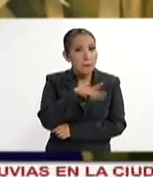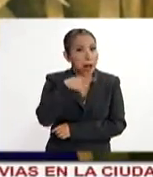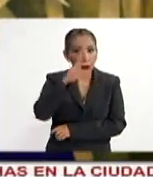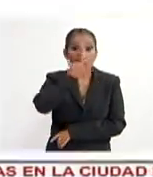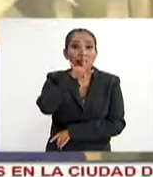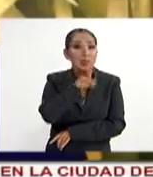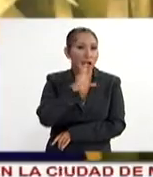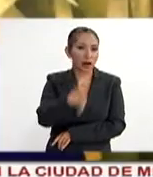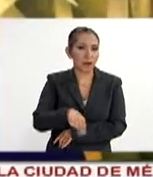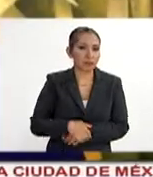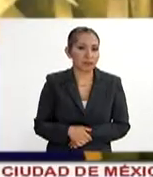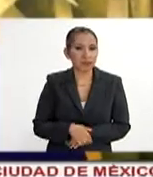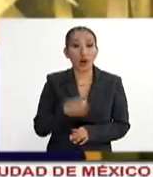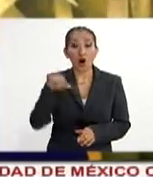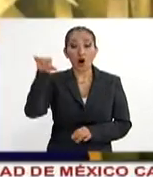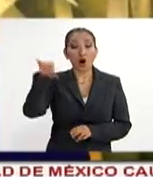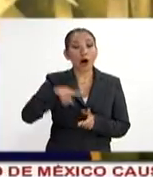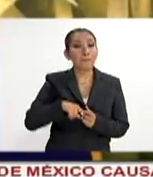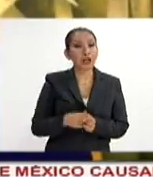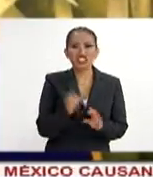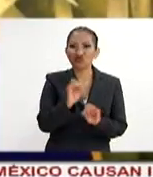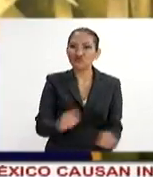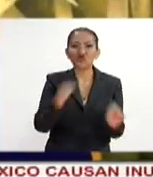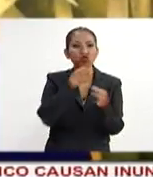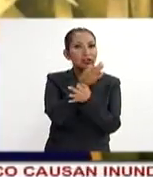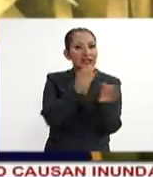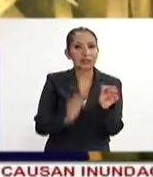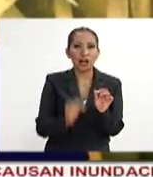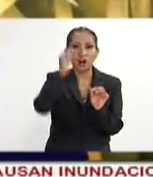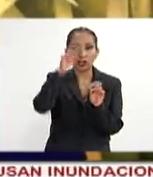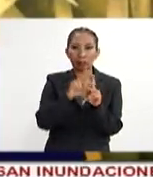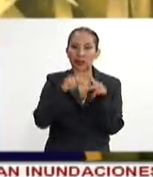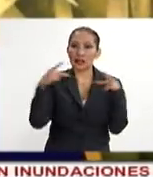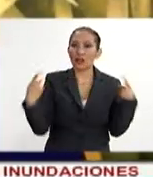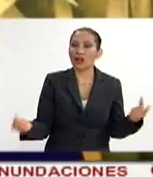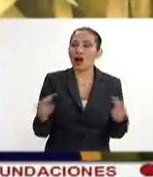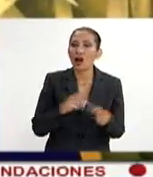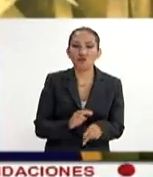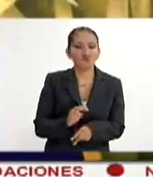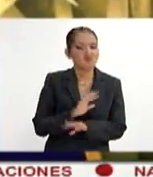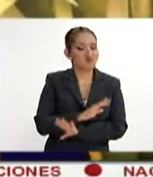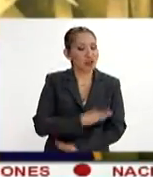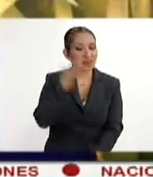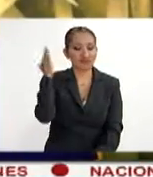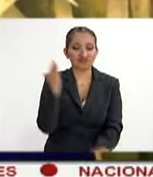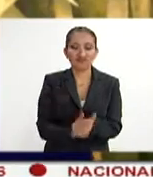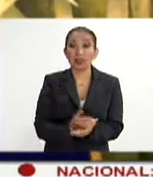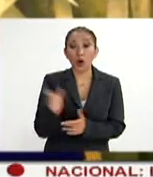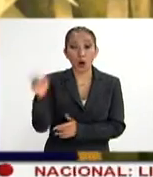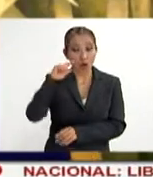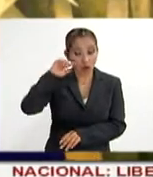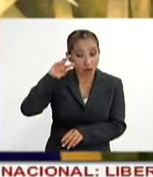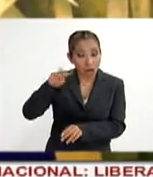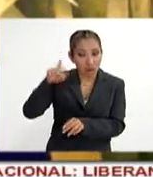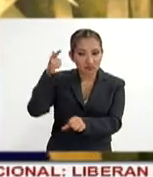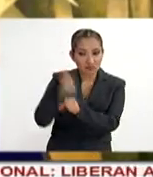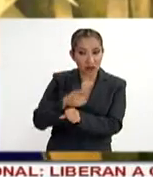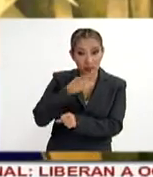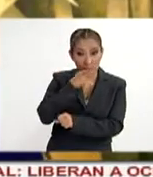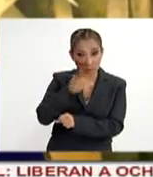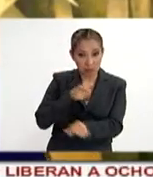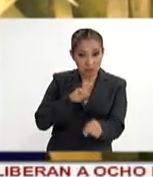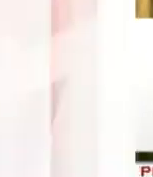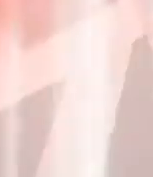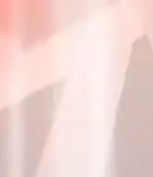para mentir. Pero a partir de hoy, 0 noticias para el norte. 0 noticias para el norte. Y cuando te vea a ti, no te voy a decir